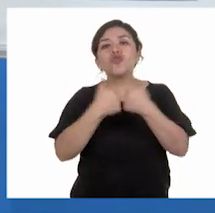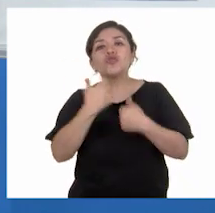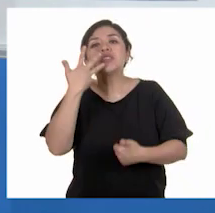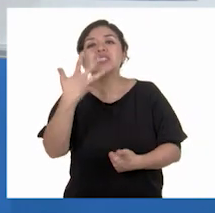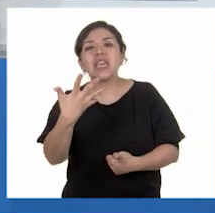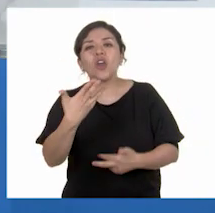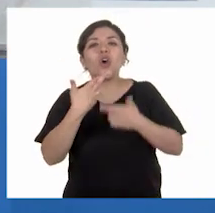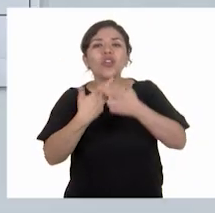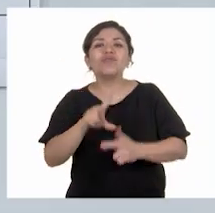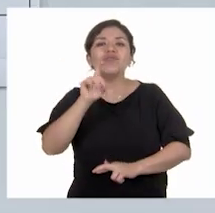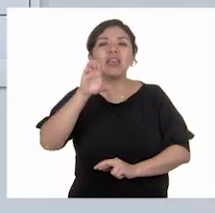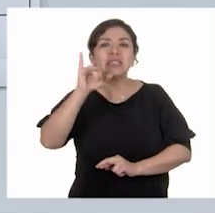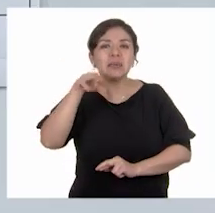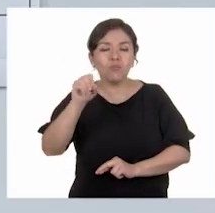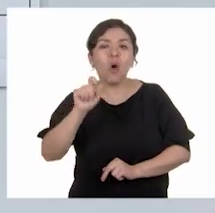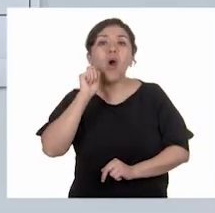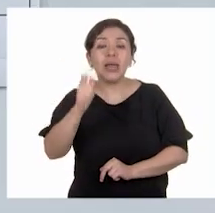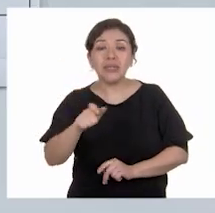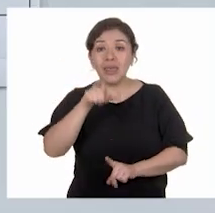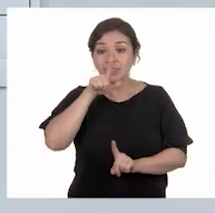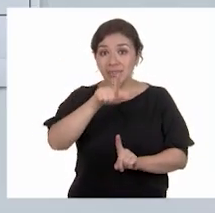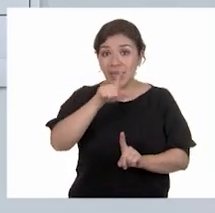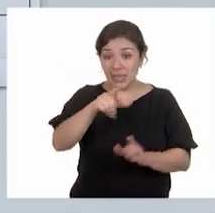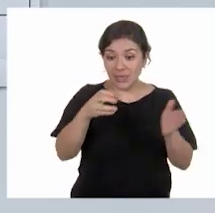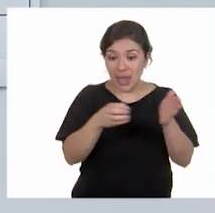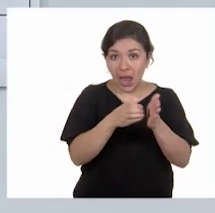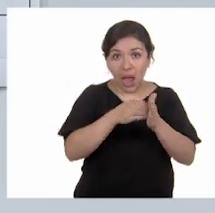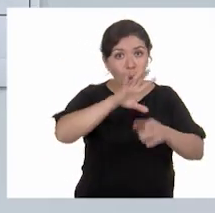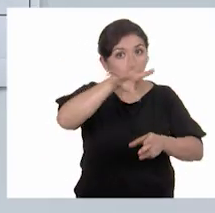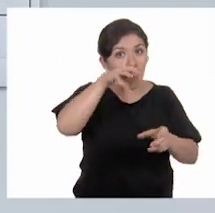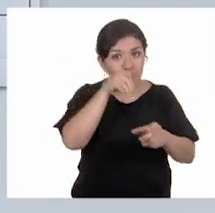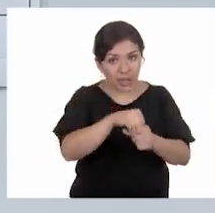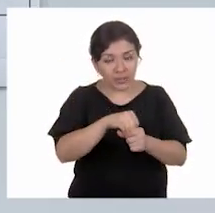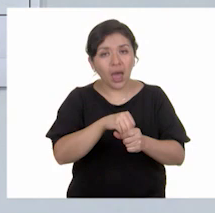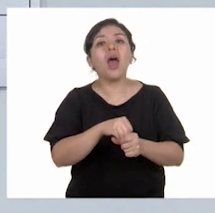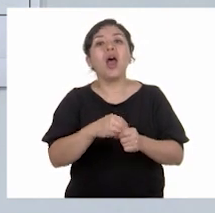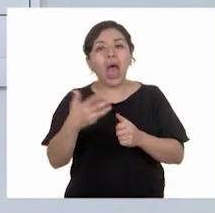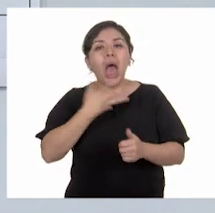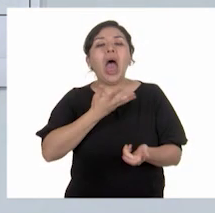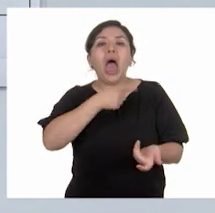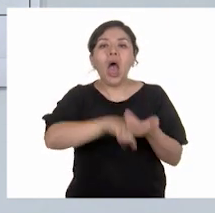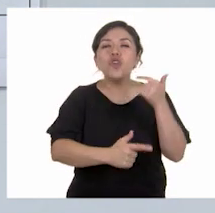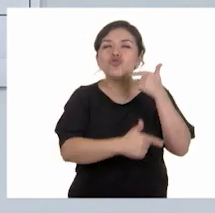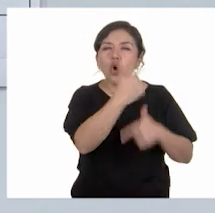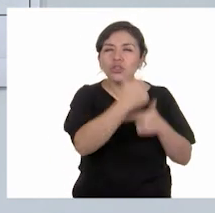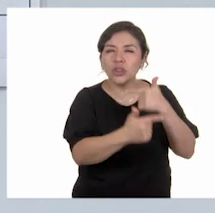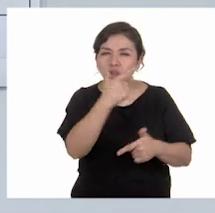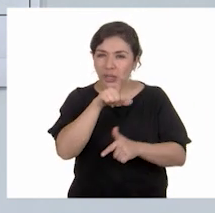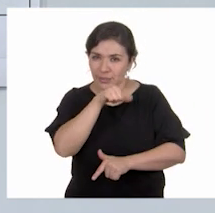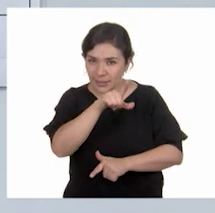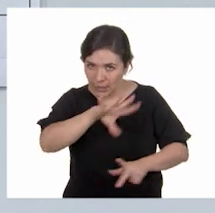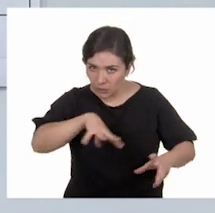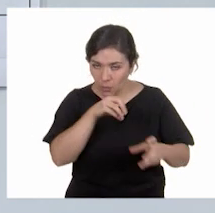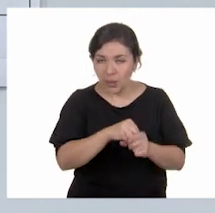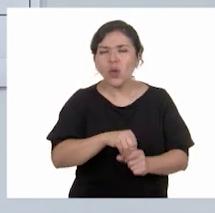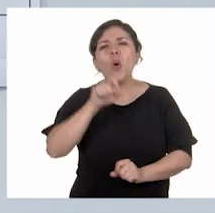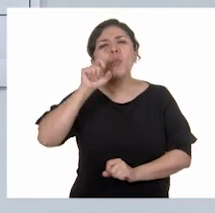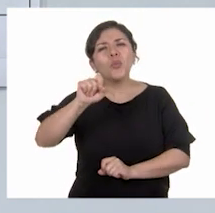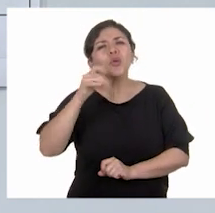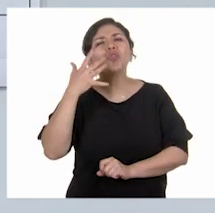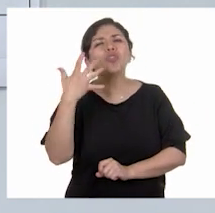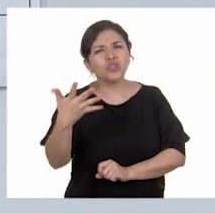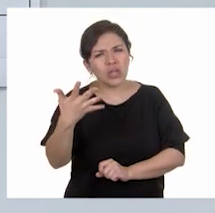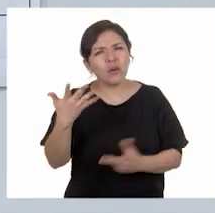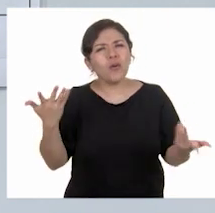Por lo tanto, tenemos 17 charolas con 12 piezas y el punto 5, si lo